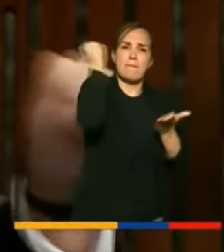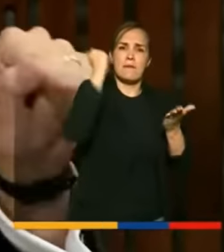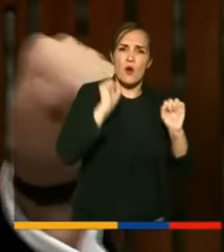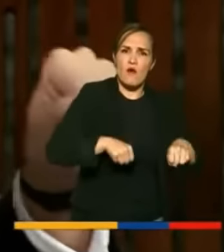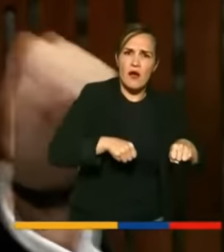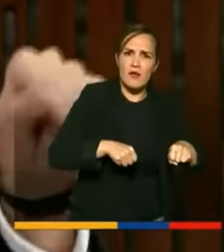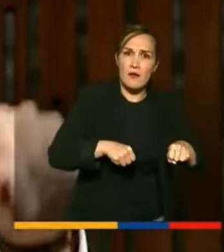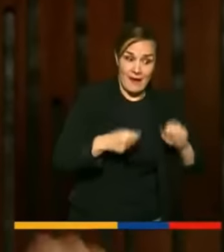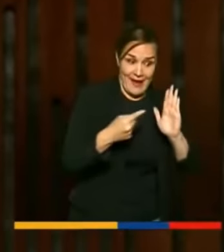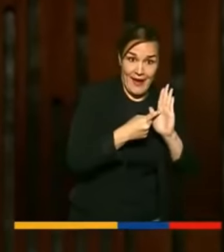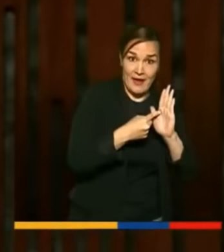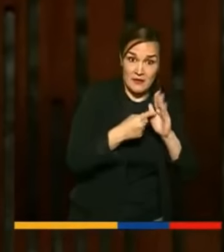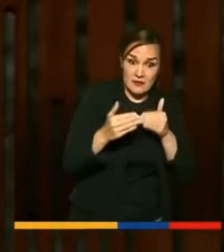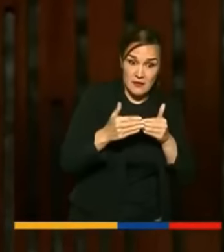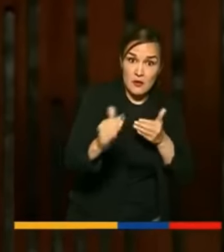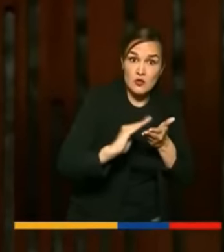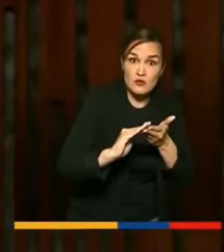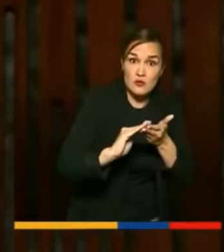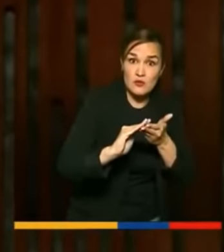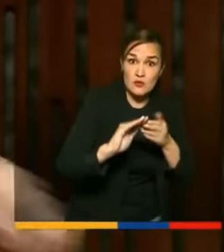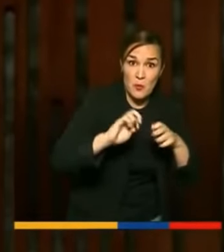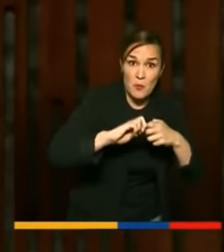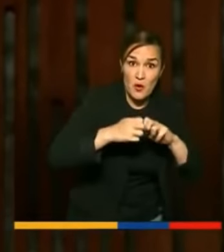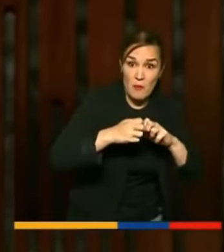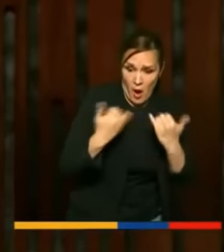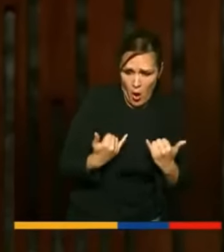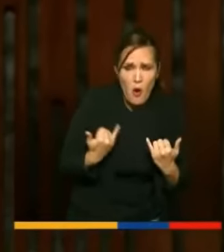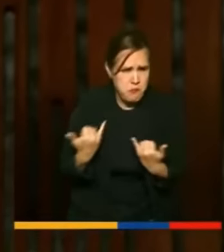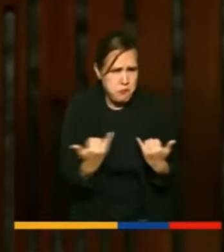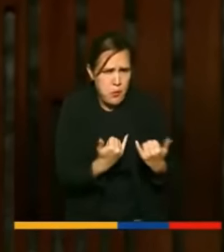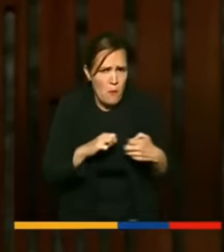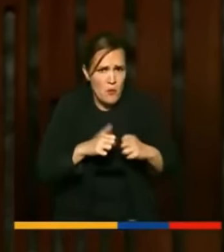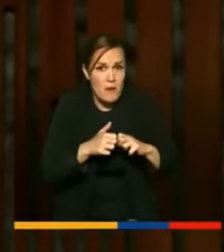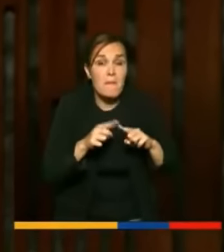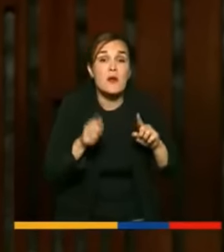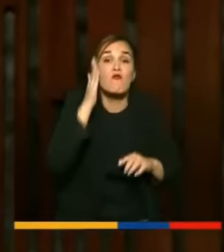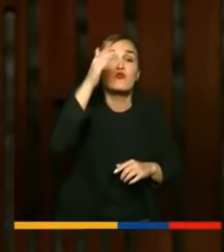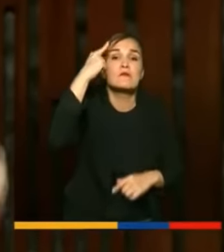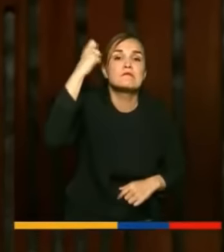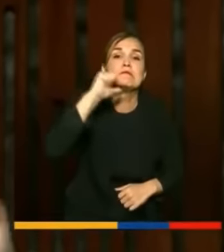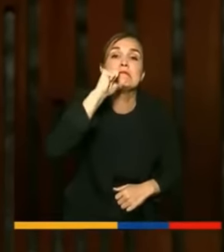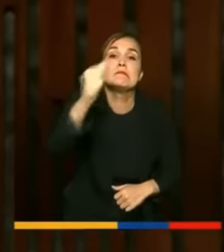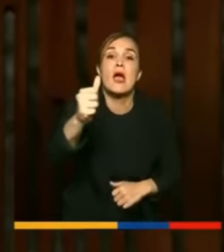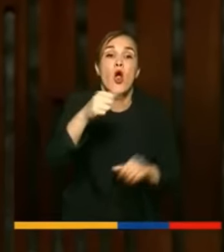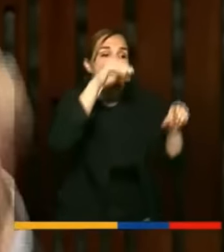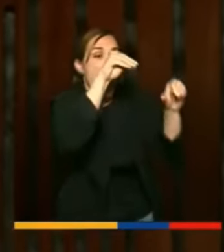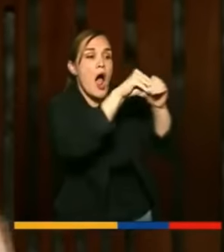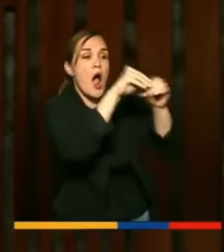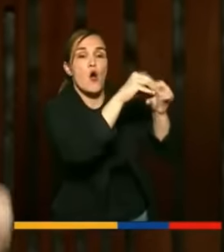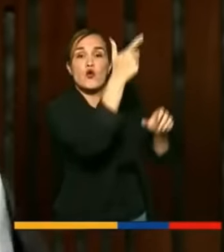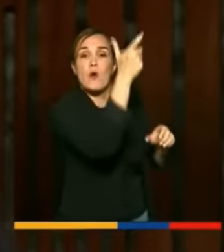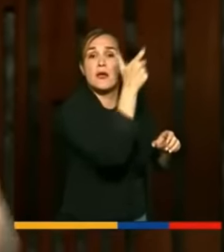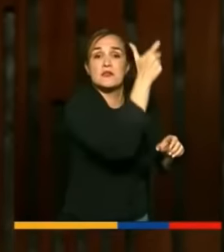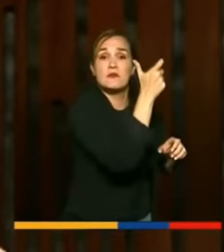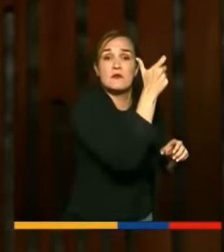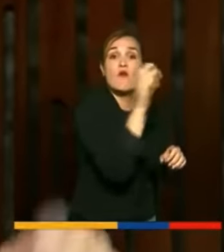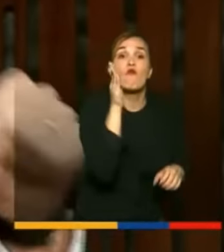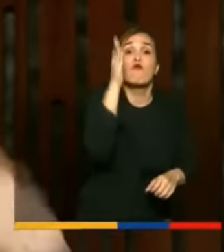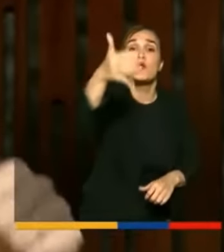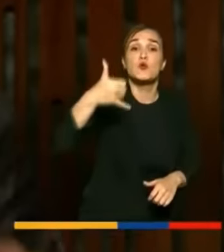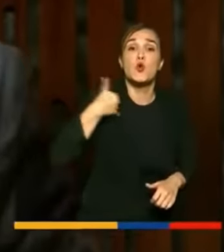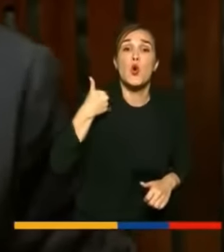los problemas del sistema actual. Pone en riesgo el ahorro pensional y condena a nuestros jóvenes a nunca